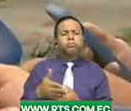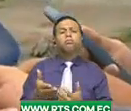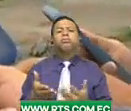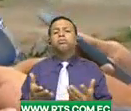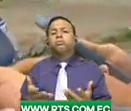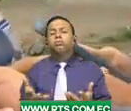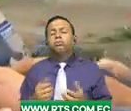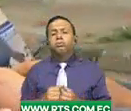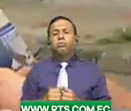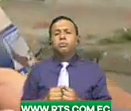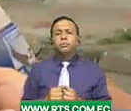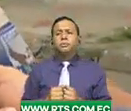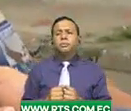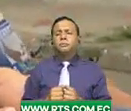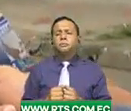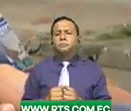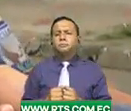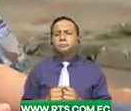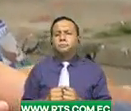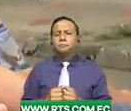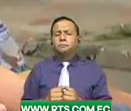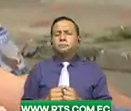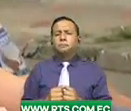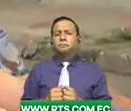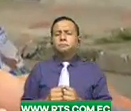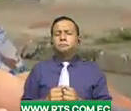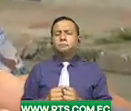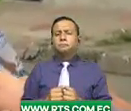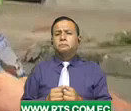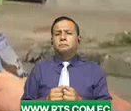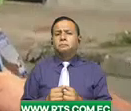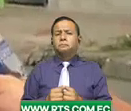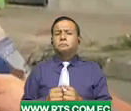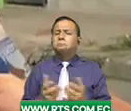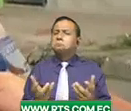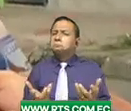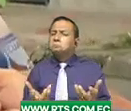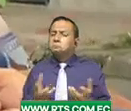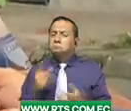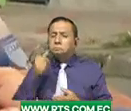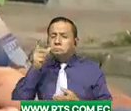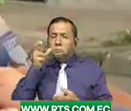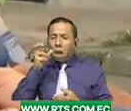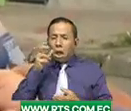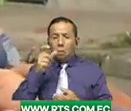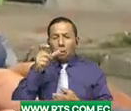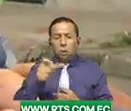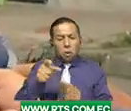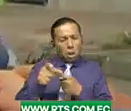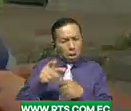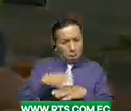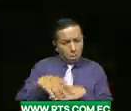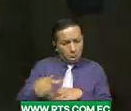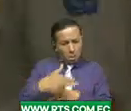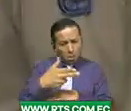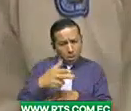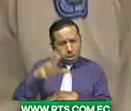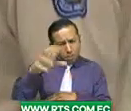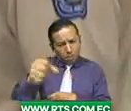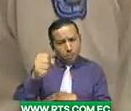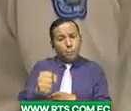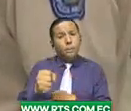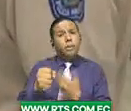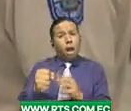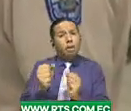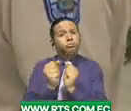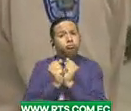también a un supuesto causante aprehendido por este hecho. Según las